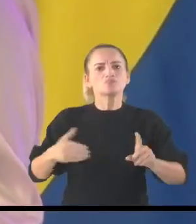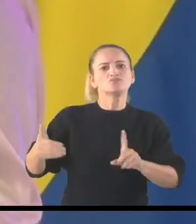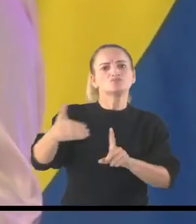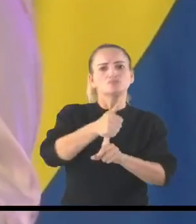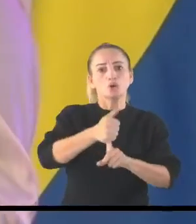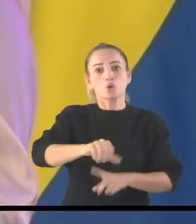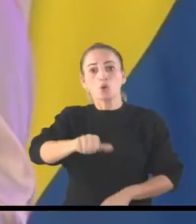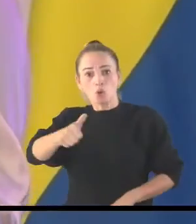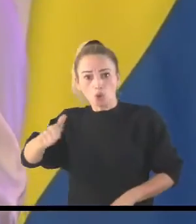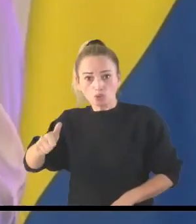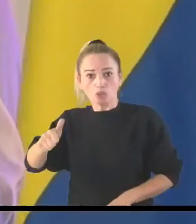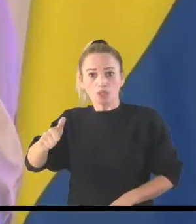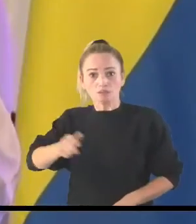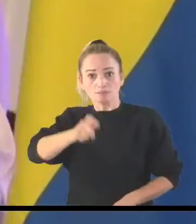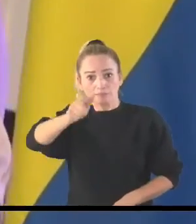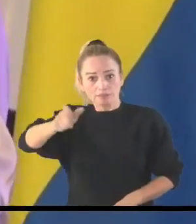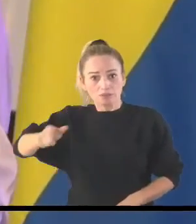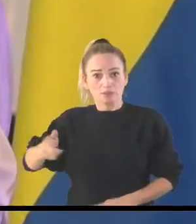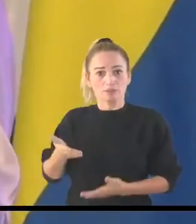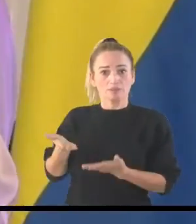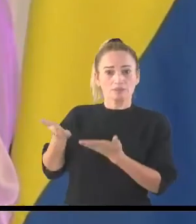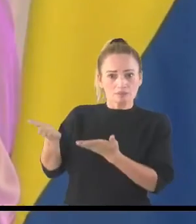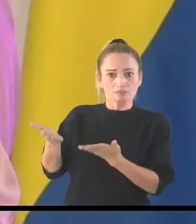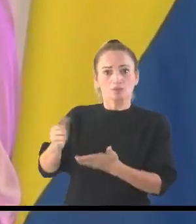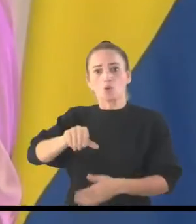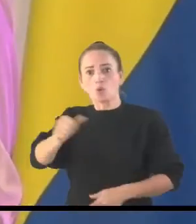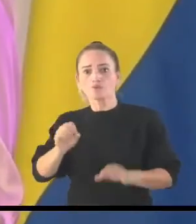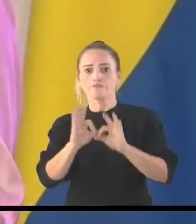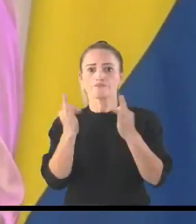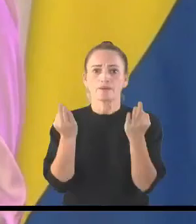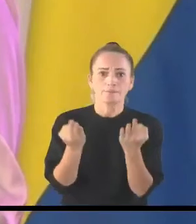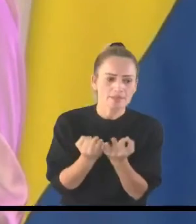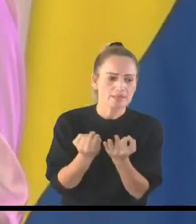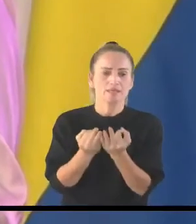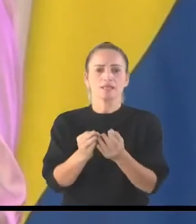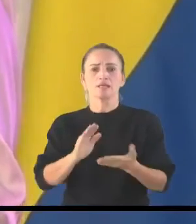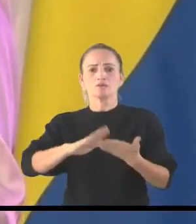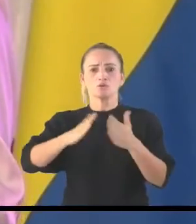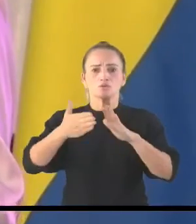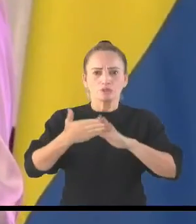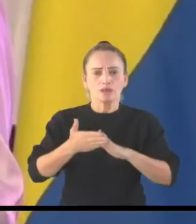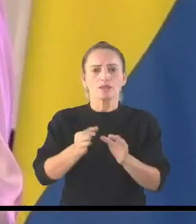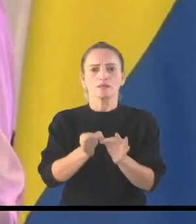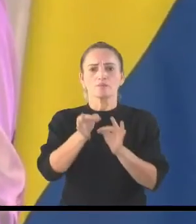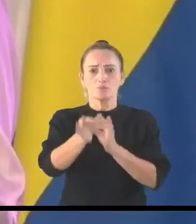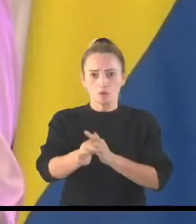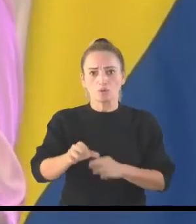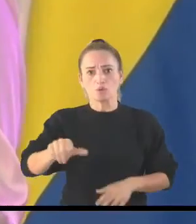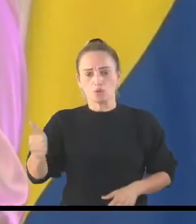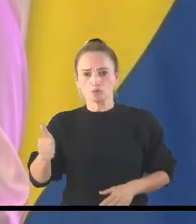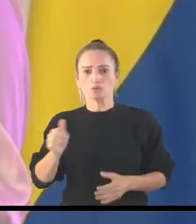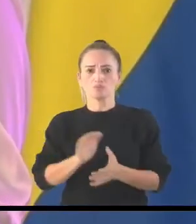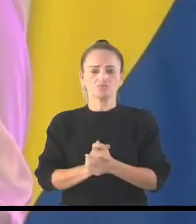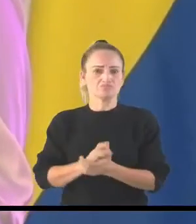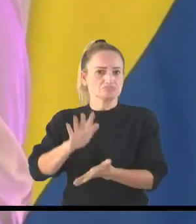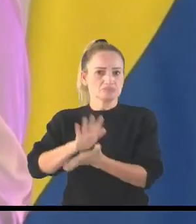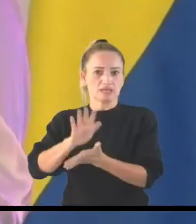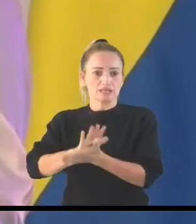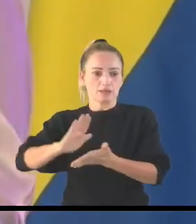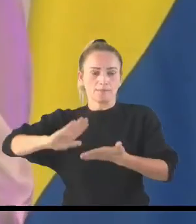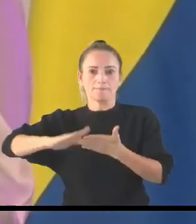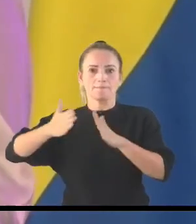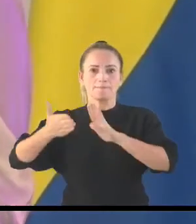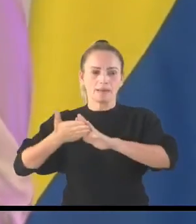lograr que otras personas, otras familias, otros pueblos y comunidades no tengan que